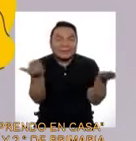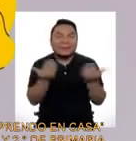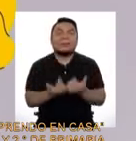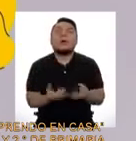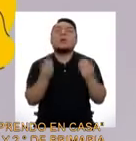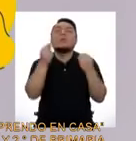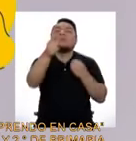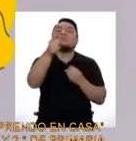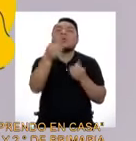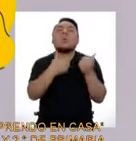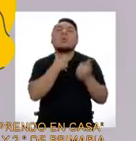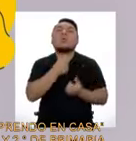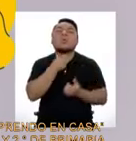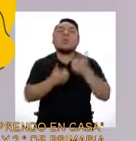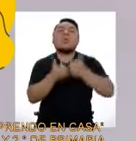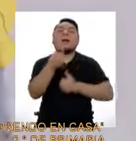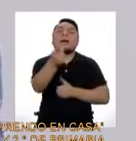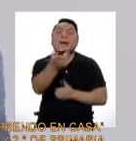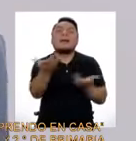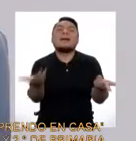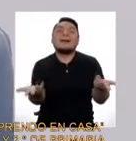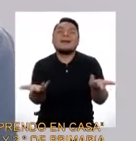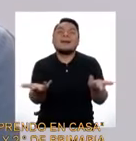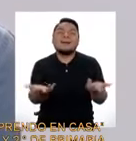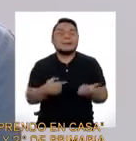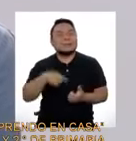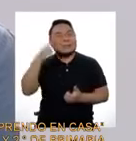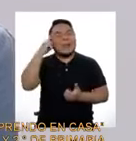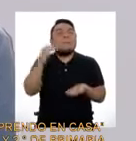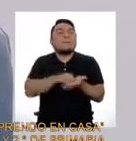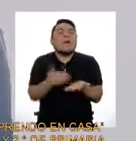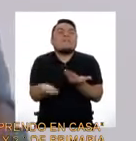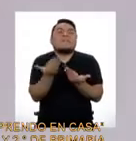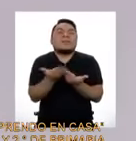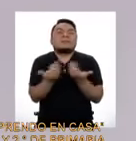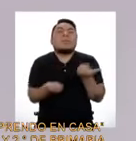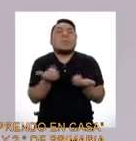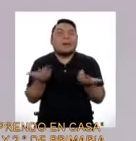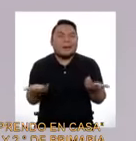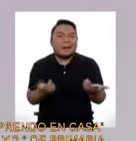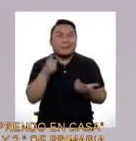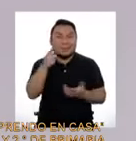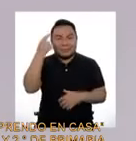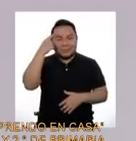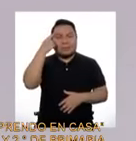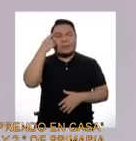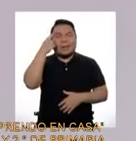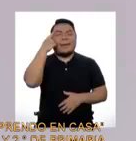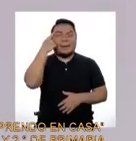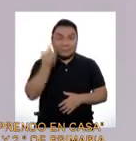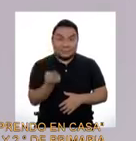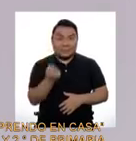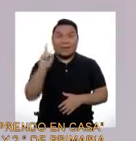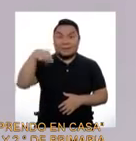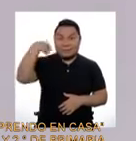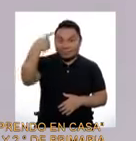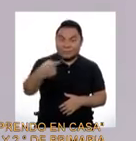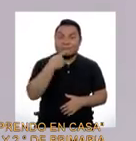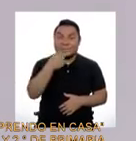estas opciones te gusta más? ¿Cuál te resulta más fácil? ¿Ya tienes una en mente? En el próximo